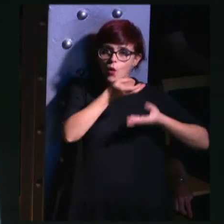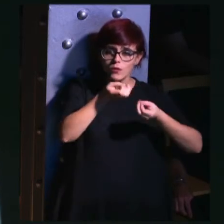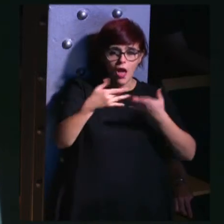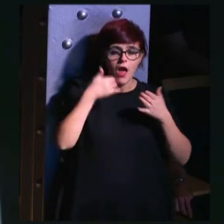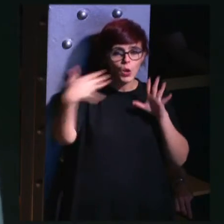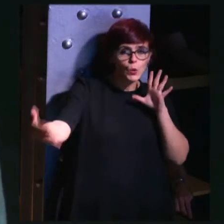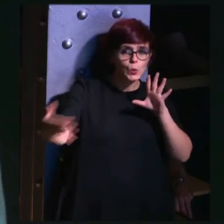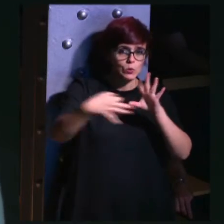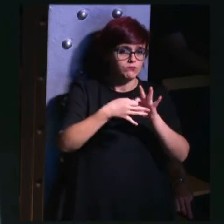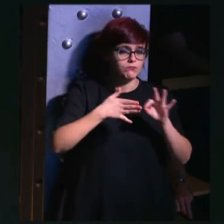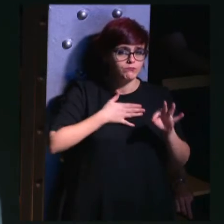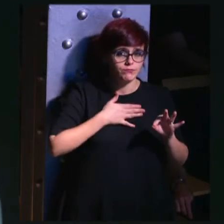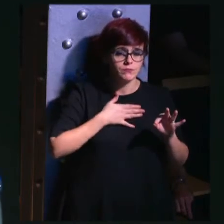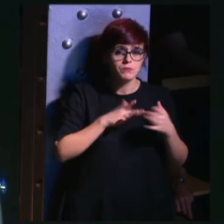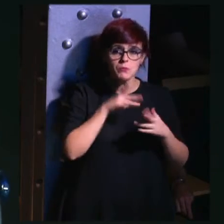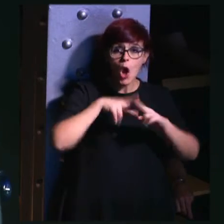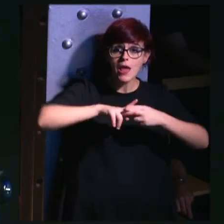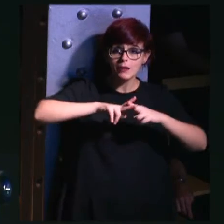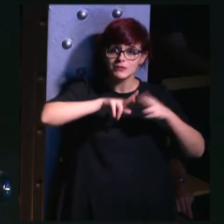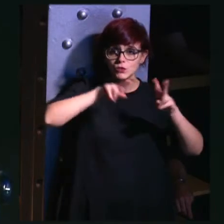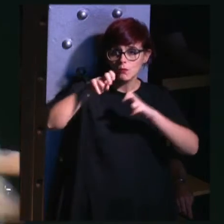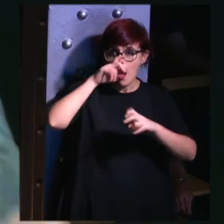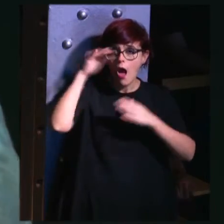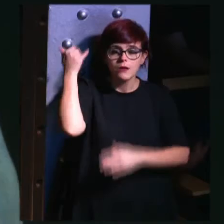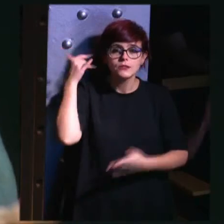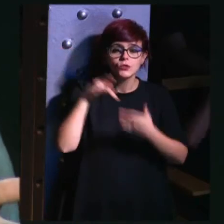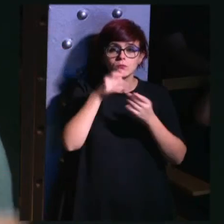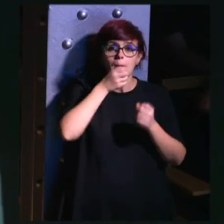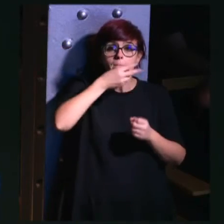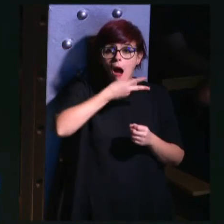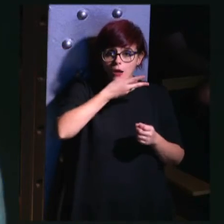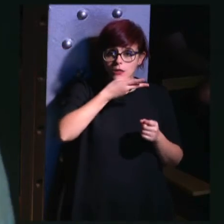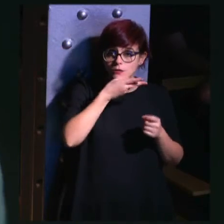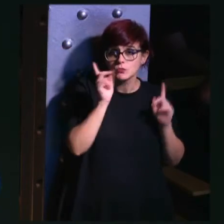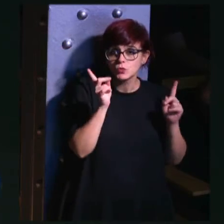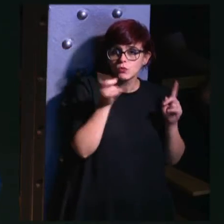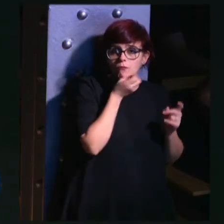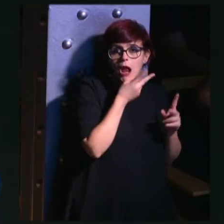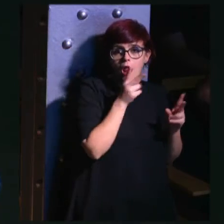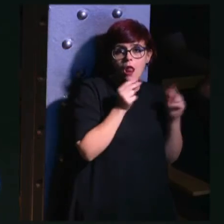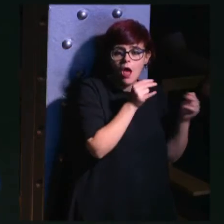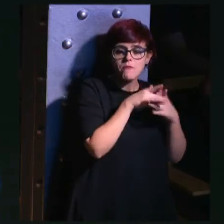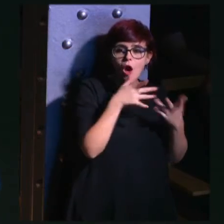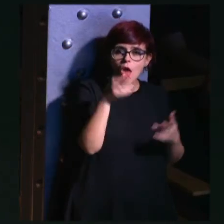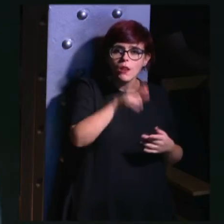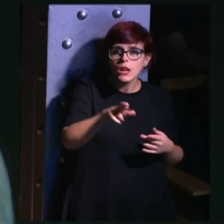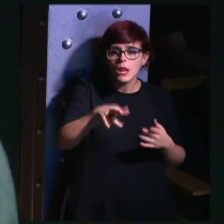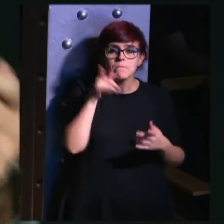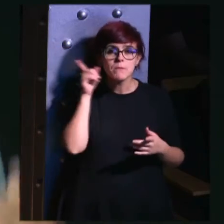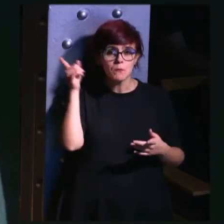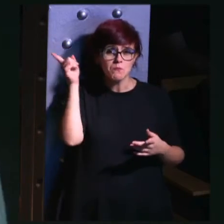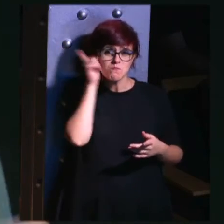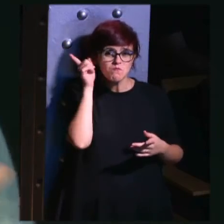nosotros. ¿Por qué? Pues porque tenemos nuevas herramientas, ¿no? Antes las historias que contábamos en el bar, ahora las contamos mucho más a menudo. Tenemos un teléfono con el que